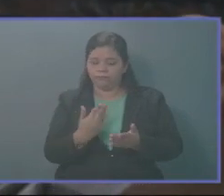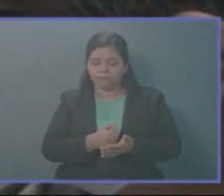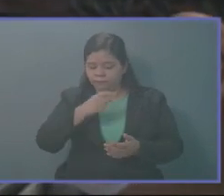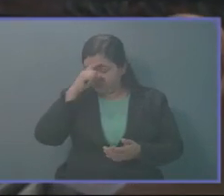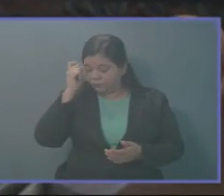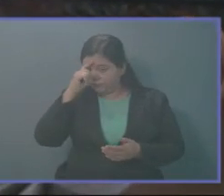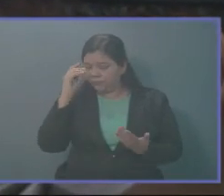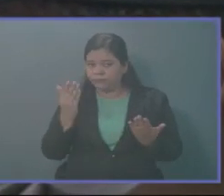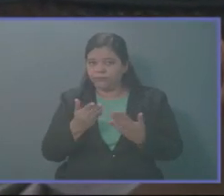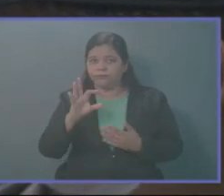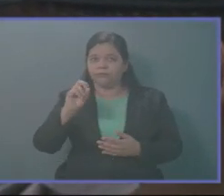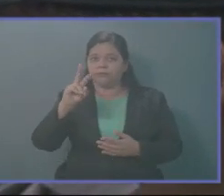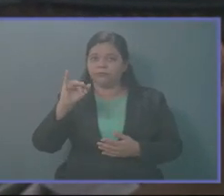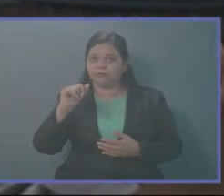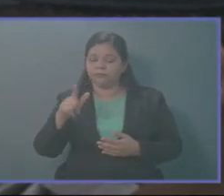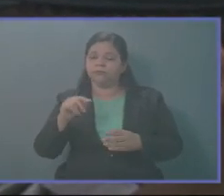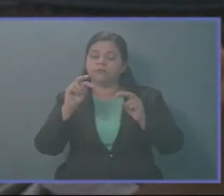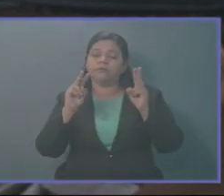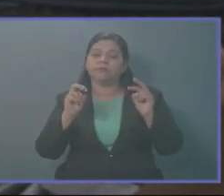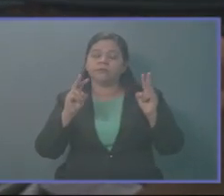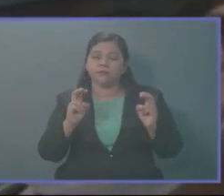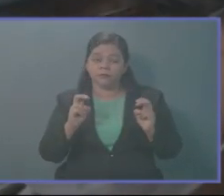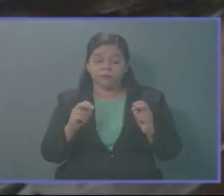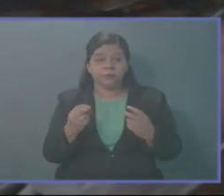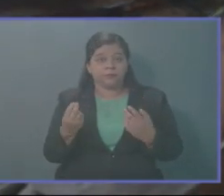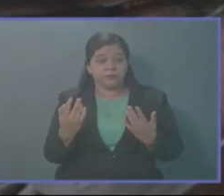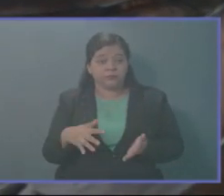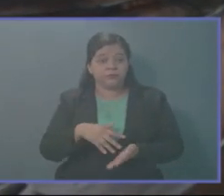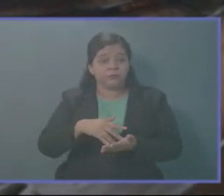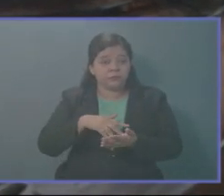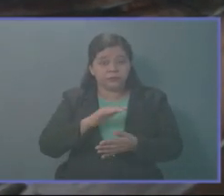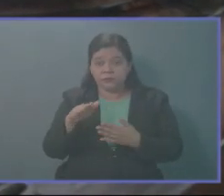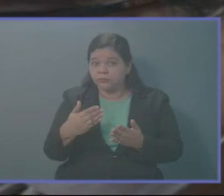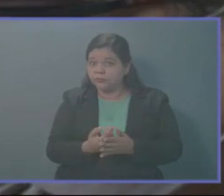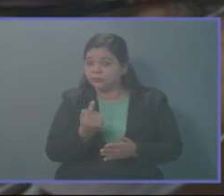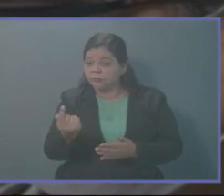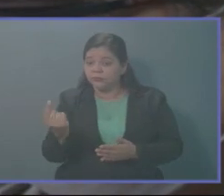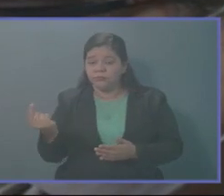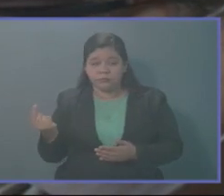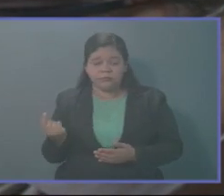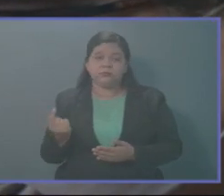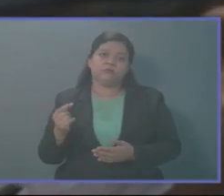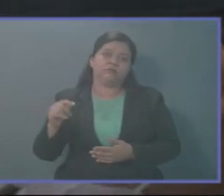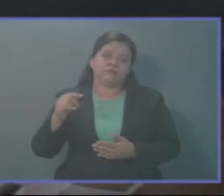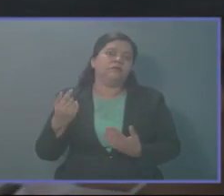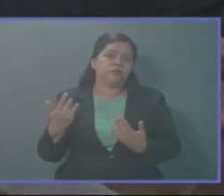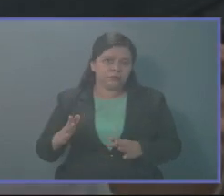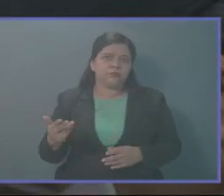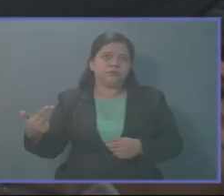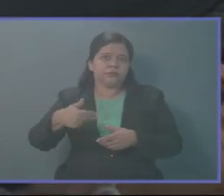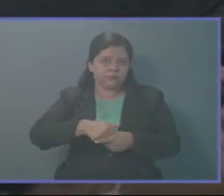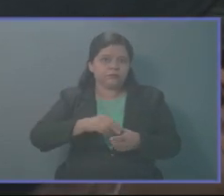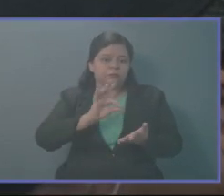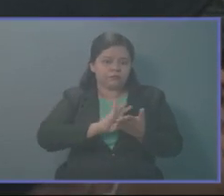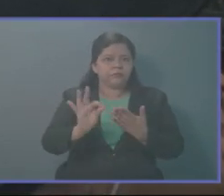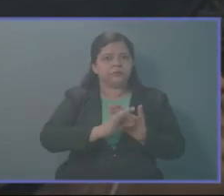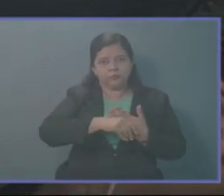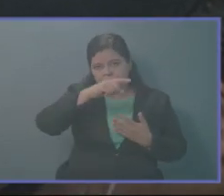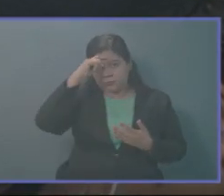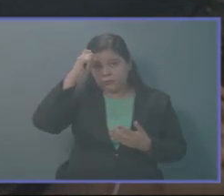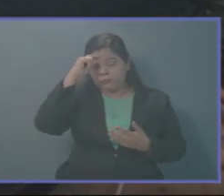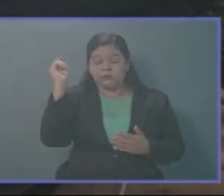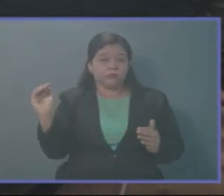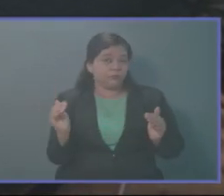del FOVIAL, el tema de la vulnerabilidad en la que quedan todas estas personas que de una u otra forma trabajan en los proyectos. Y yo